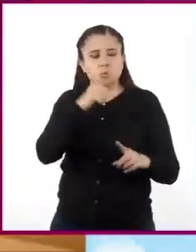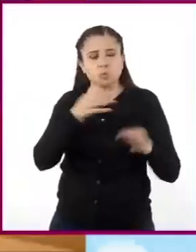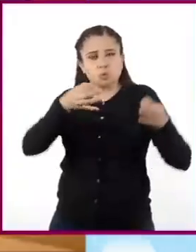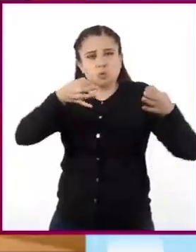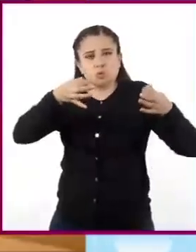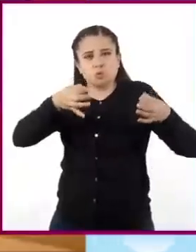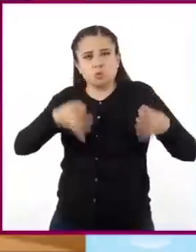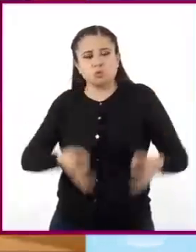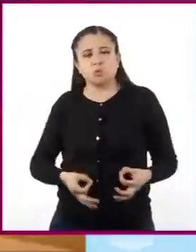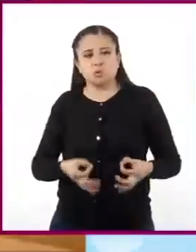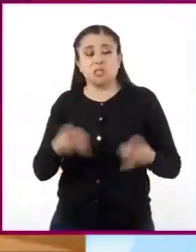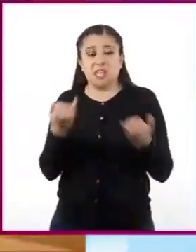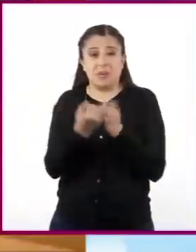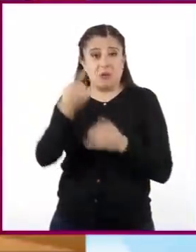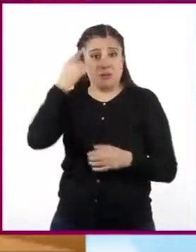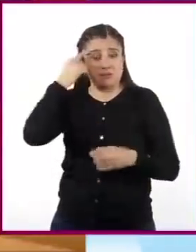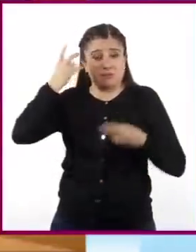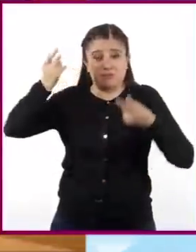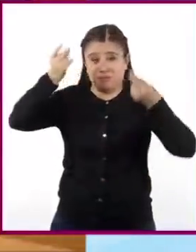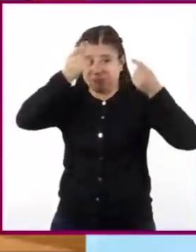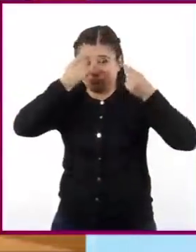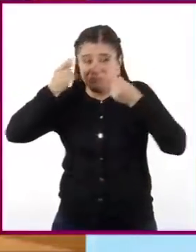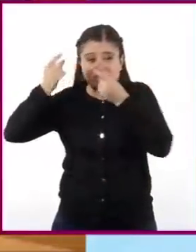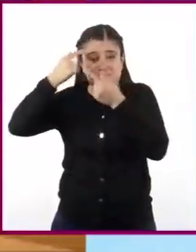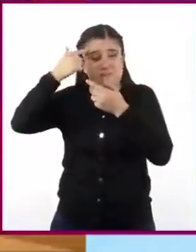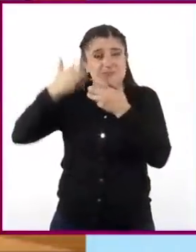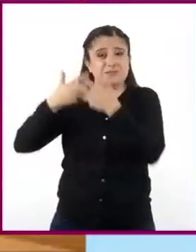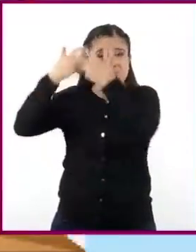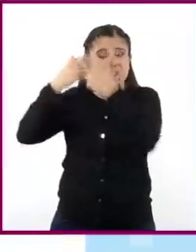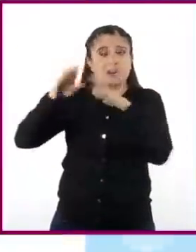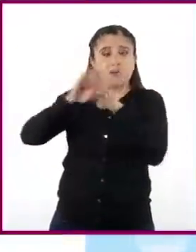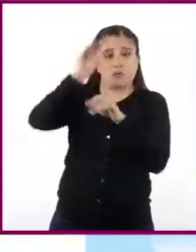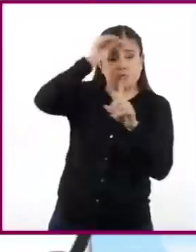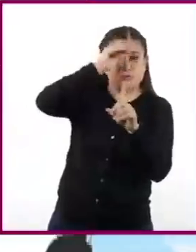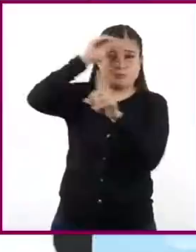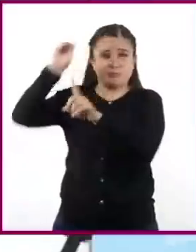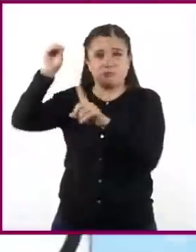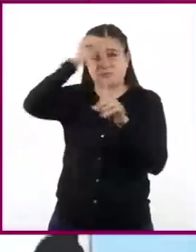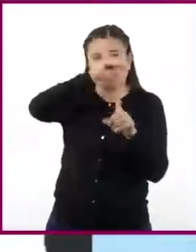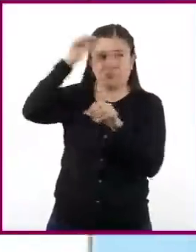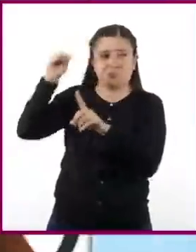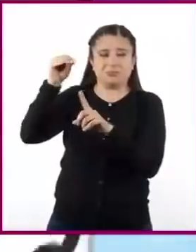mayor agilidad mental, porque lo hace moverse de un universo a otro universo.